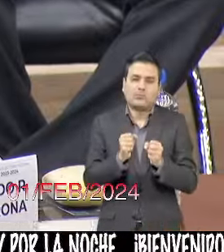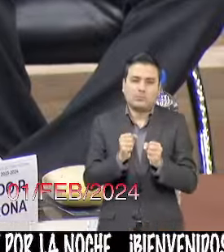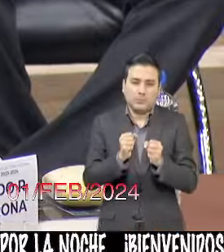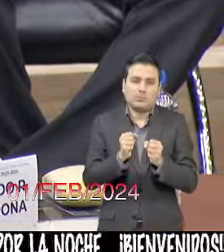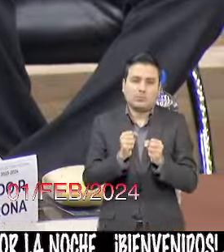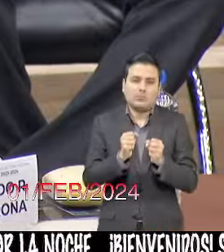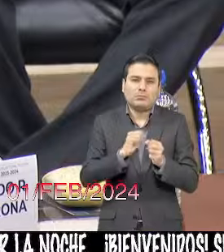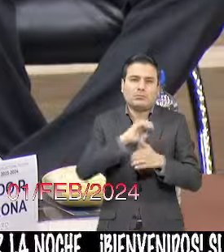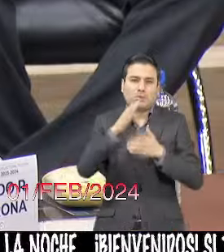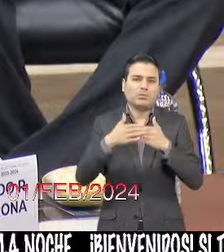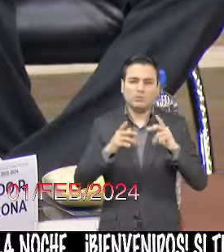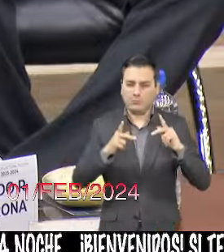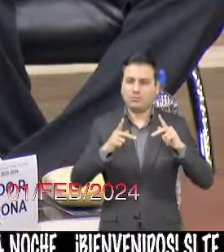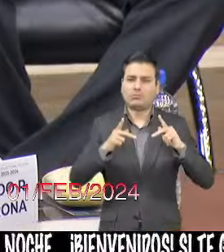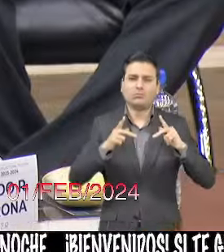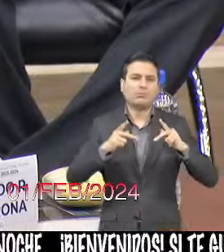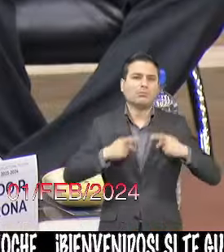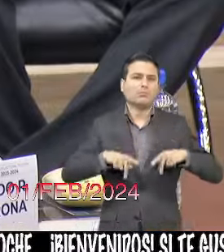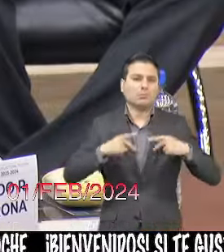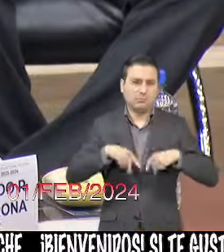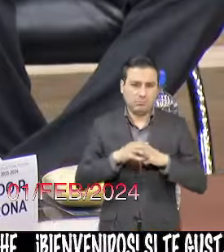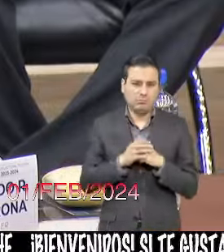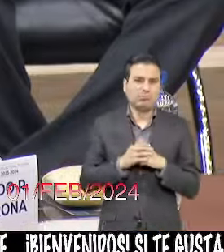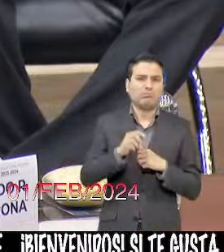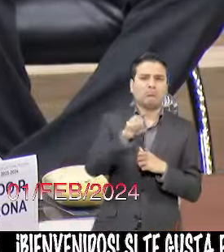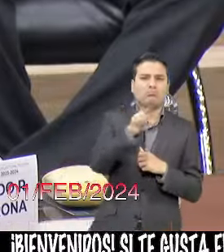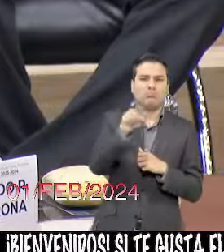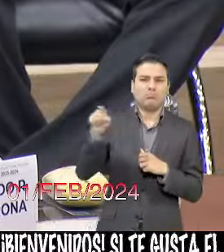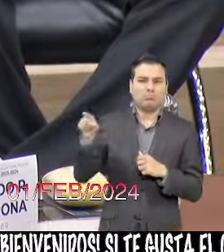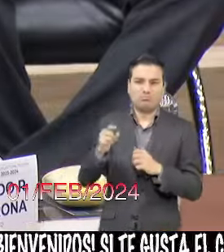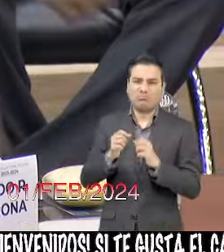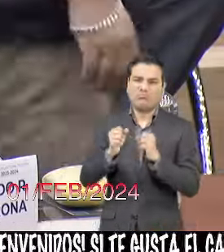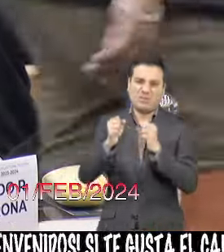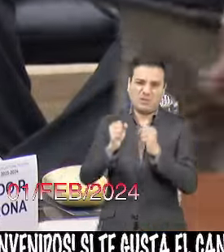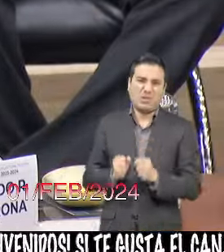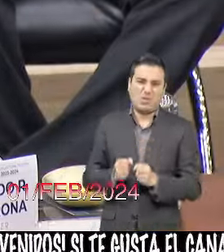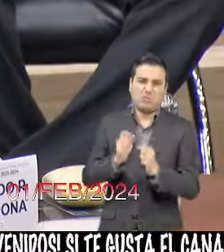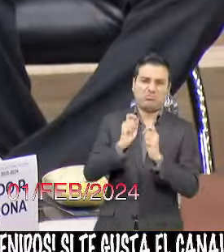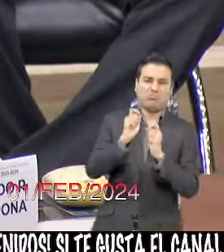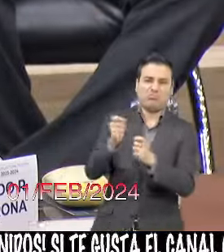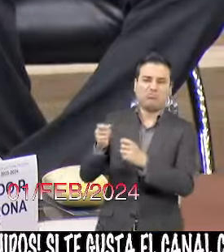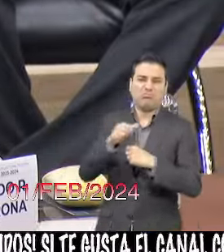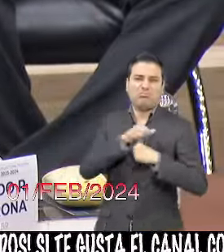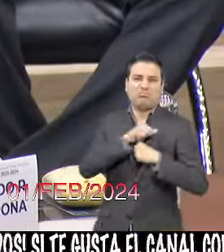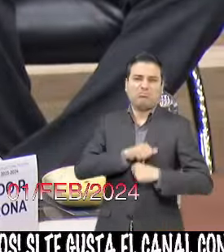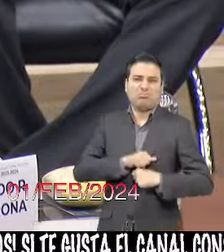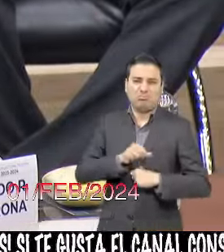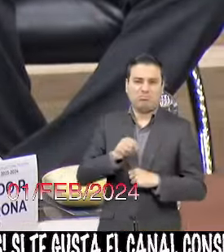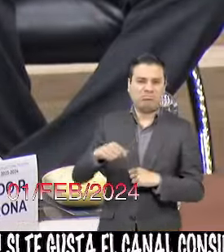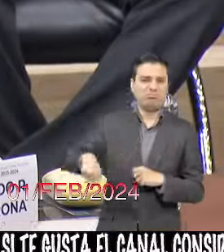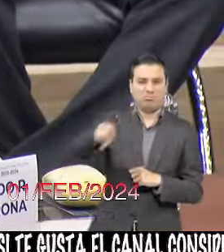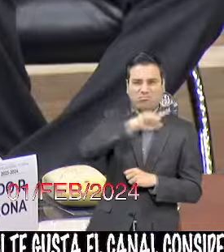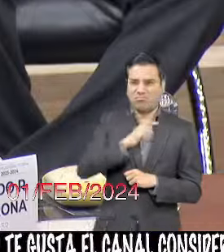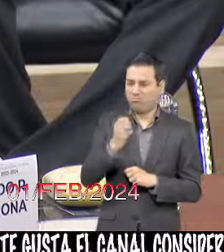las mesas directivas de casilla, dependiendo del apellido que corresponda en el sorteo